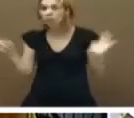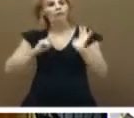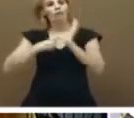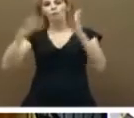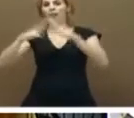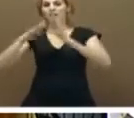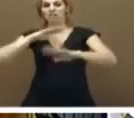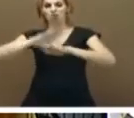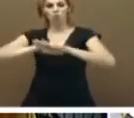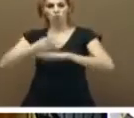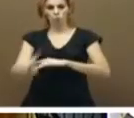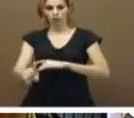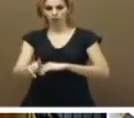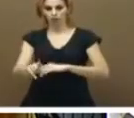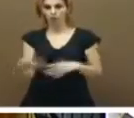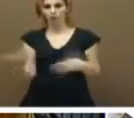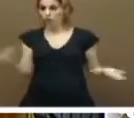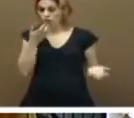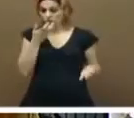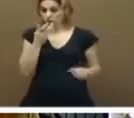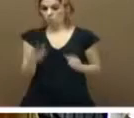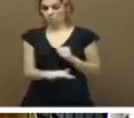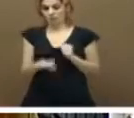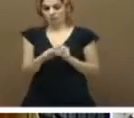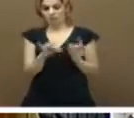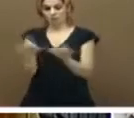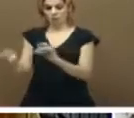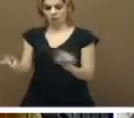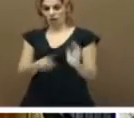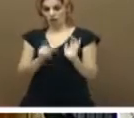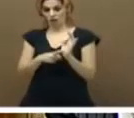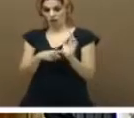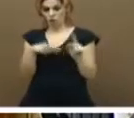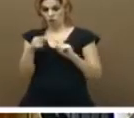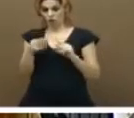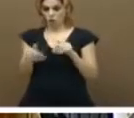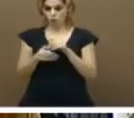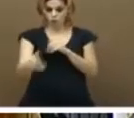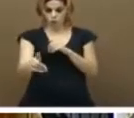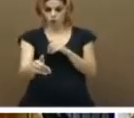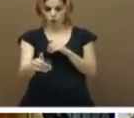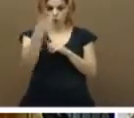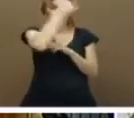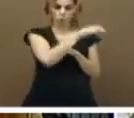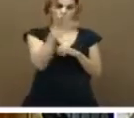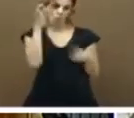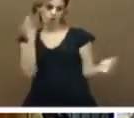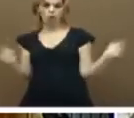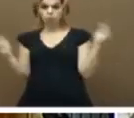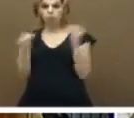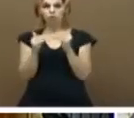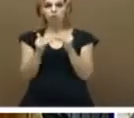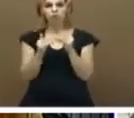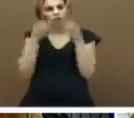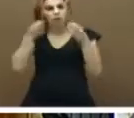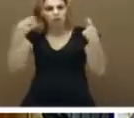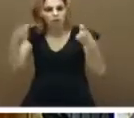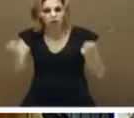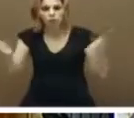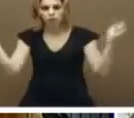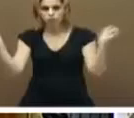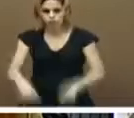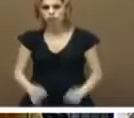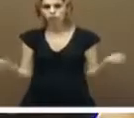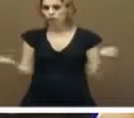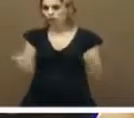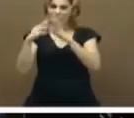creemos que tenemos que sentar las bases en esta región para que esta sea la legislatura de la igualdad entre el hombre y la mujer, vamos a llevarlo a la práctica. Y espero contar